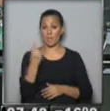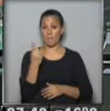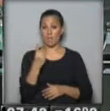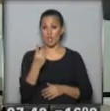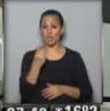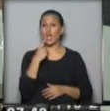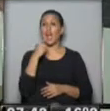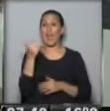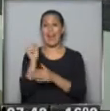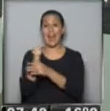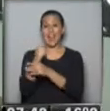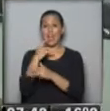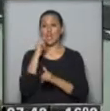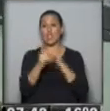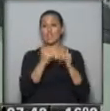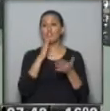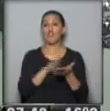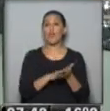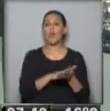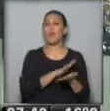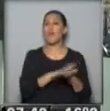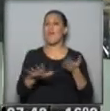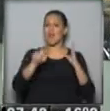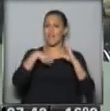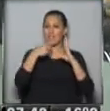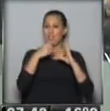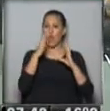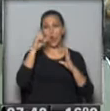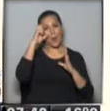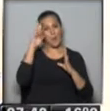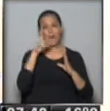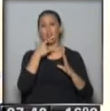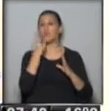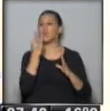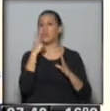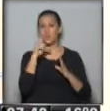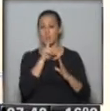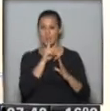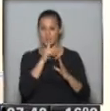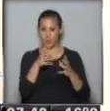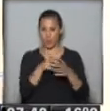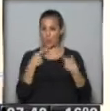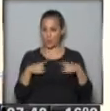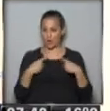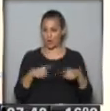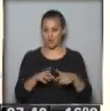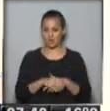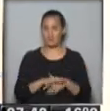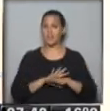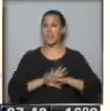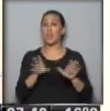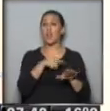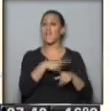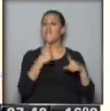Alejo nos anticipaba su nuevo video de Bersuit, ahora lo vamos a conocer. Exactamente, te anticipaba y les contaba que la Bersuit está cumpliendo